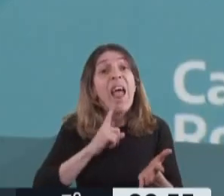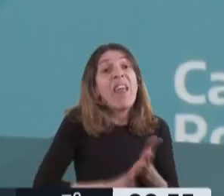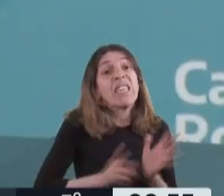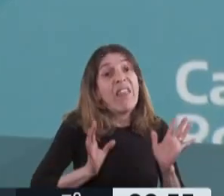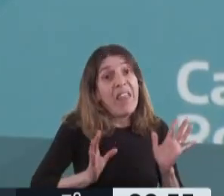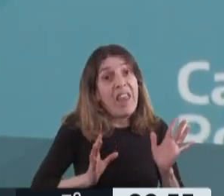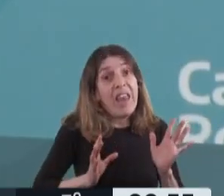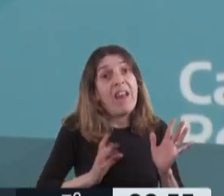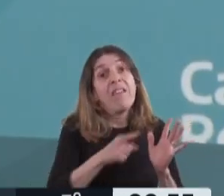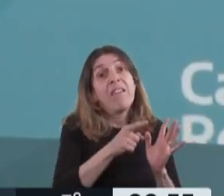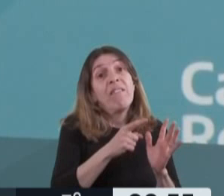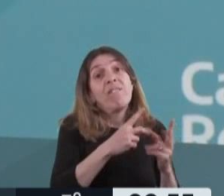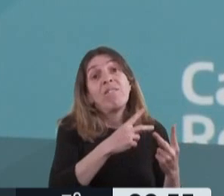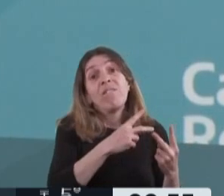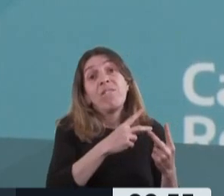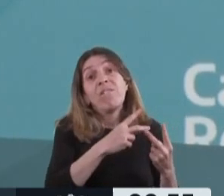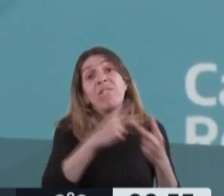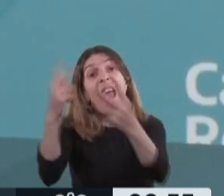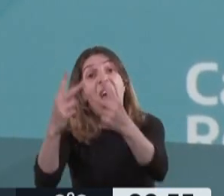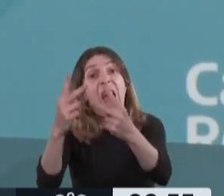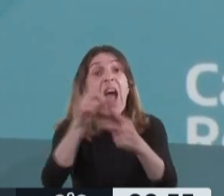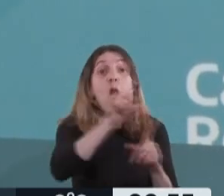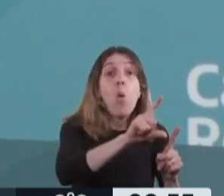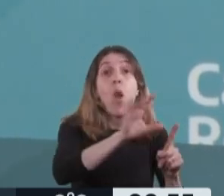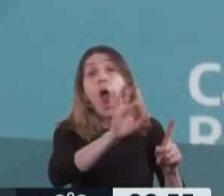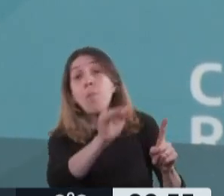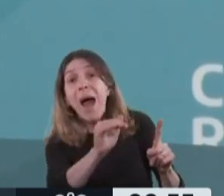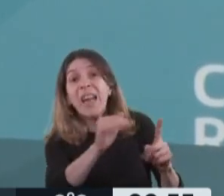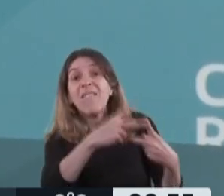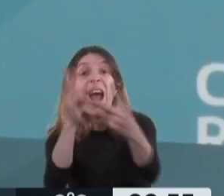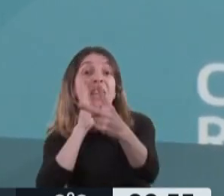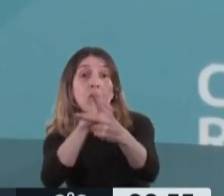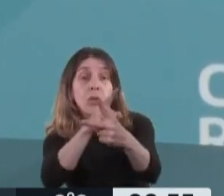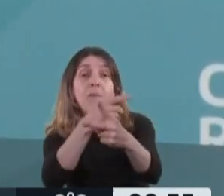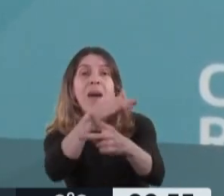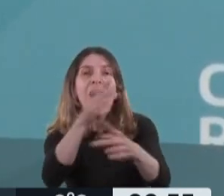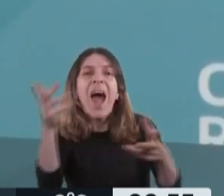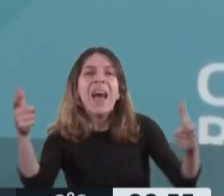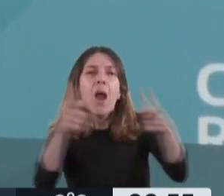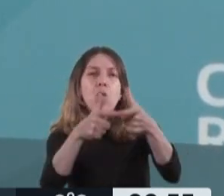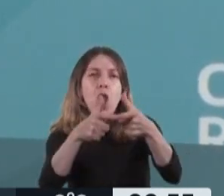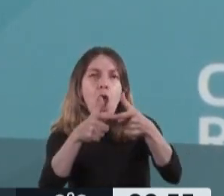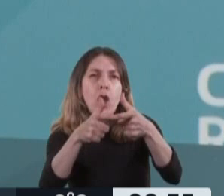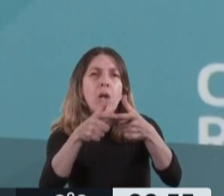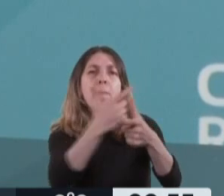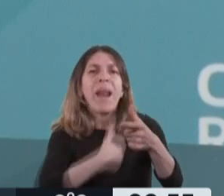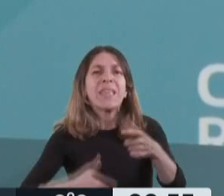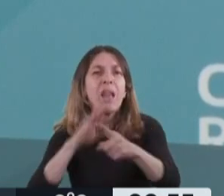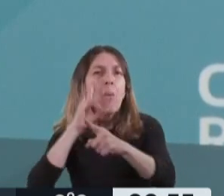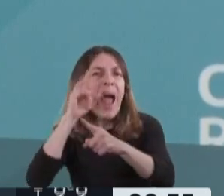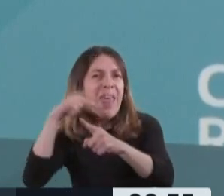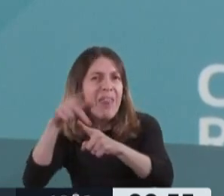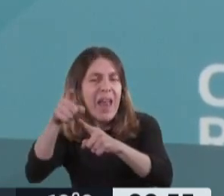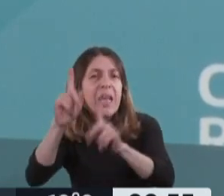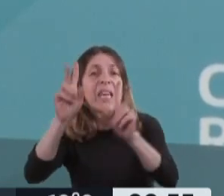a eeuu el lunes y martes que es cuando viaje el presidente para tener su reunión bilateral con el presidente baiden y con